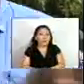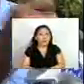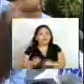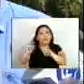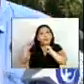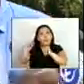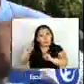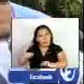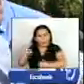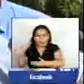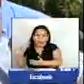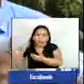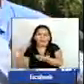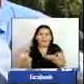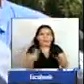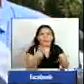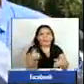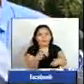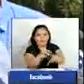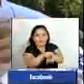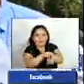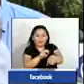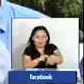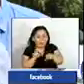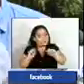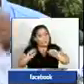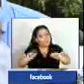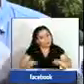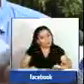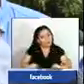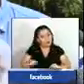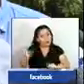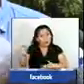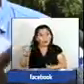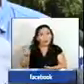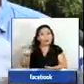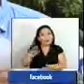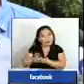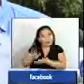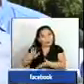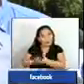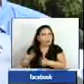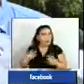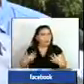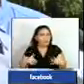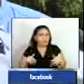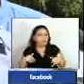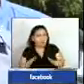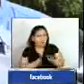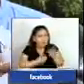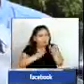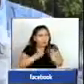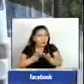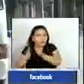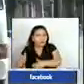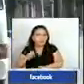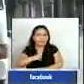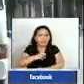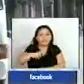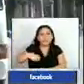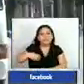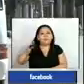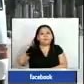dé al usuario ese subsidio y que la tarifa técnica se cobre por parte de los empresarios.